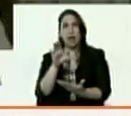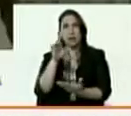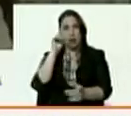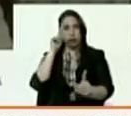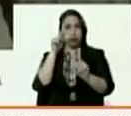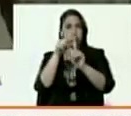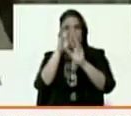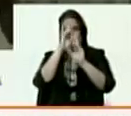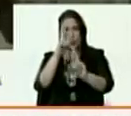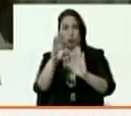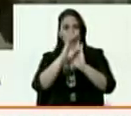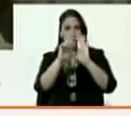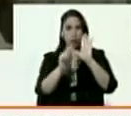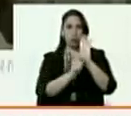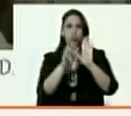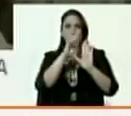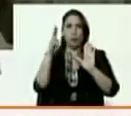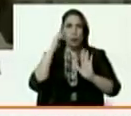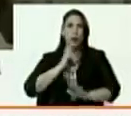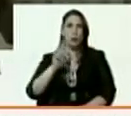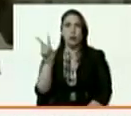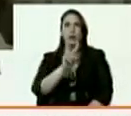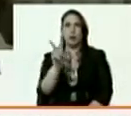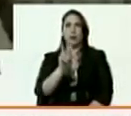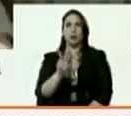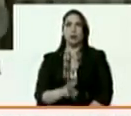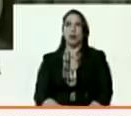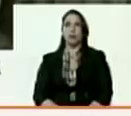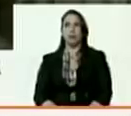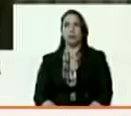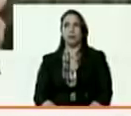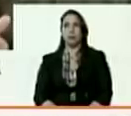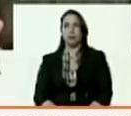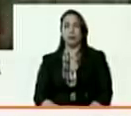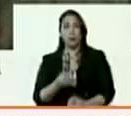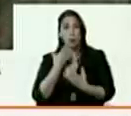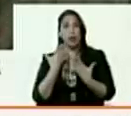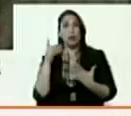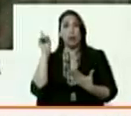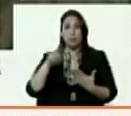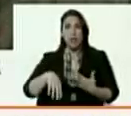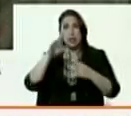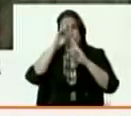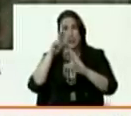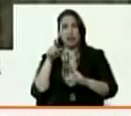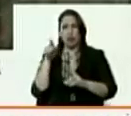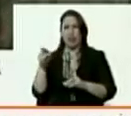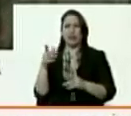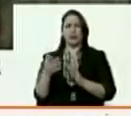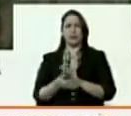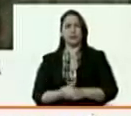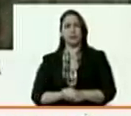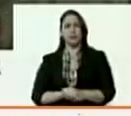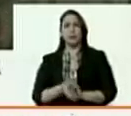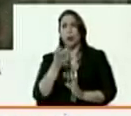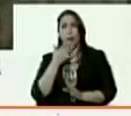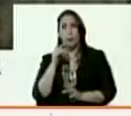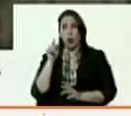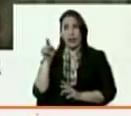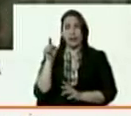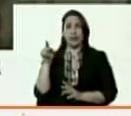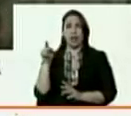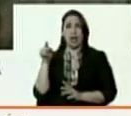la Constitución de la República Bolivariana de Venezuela. Bueno, y en el marco de esa amenaza se